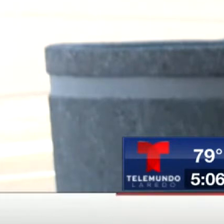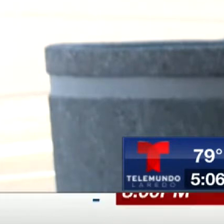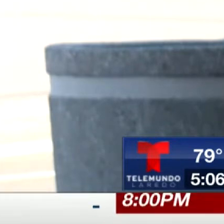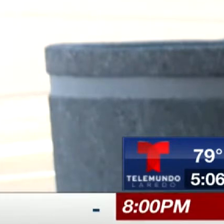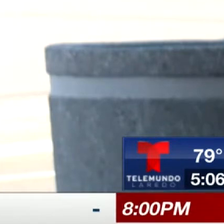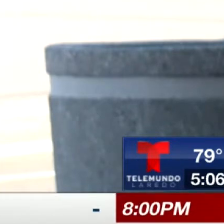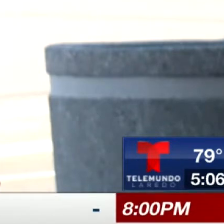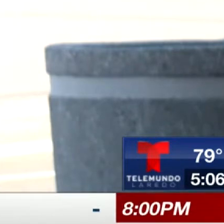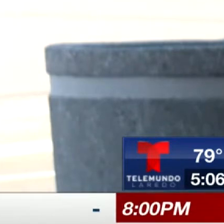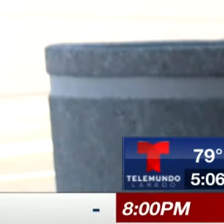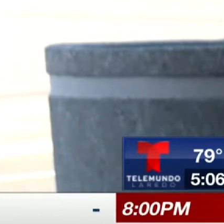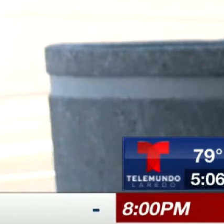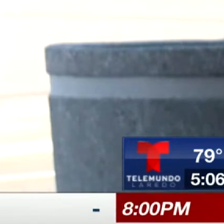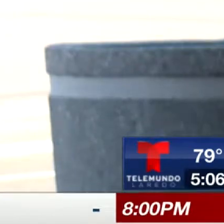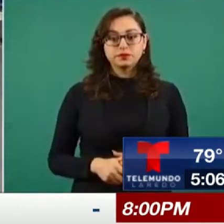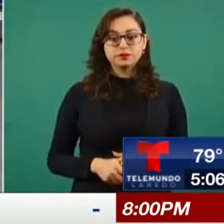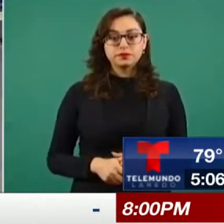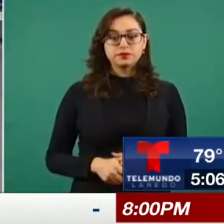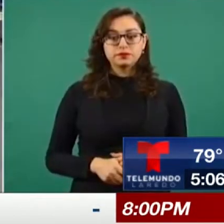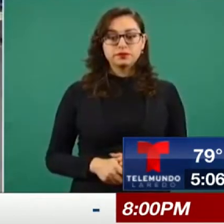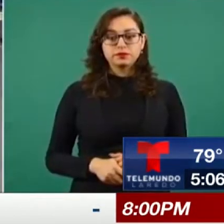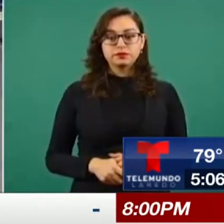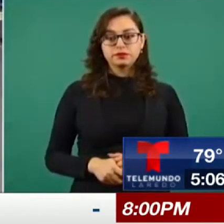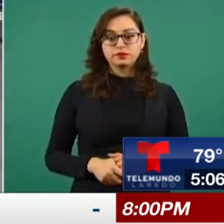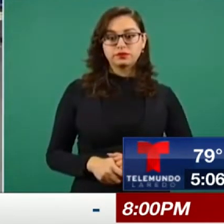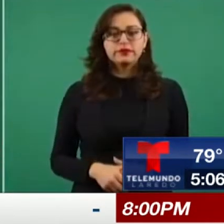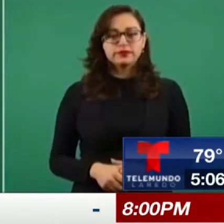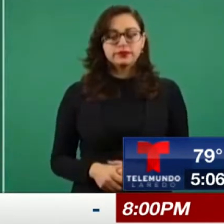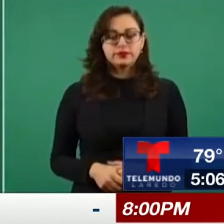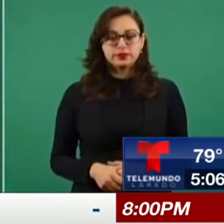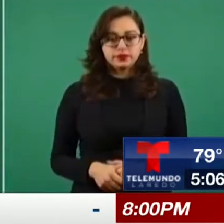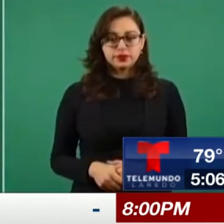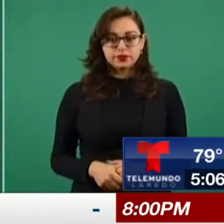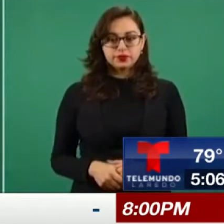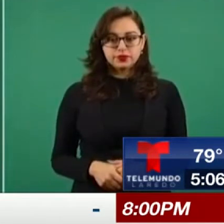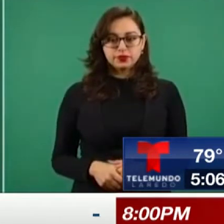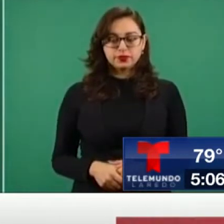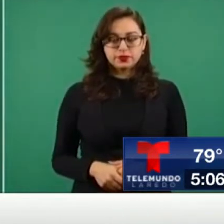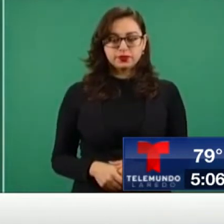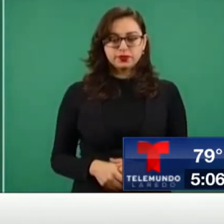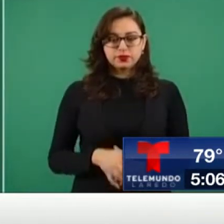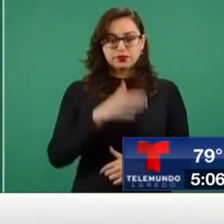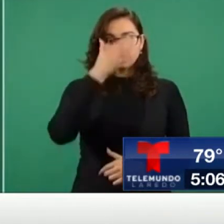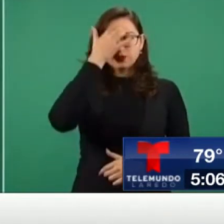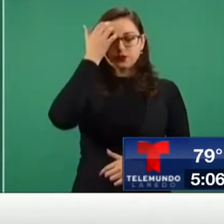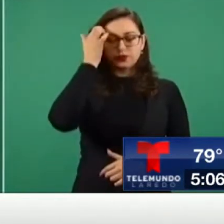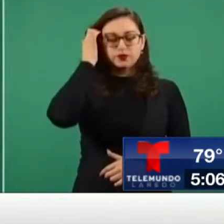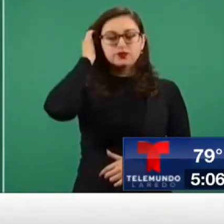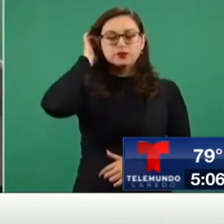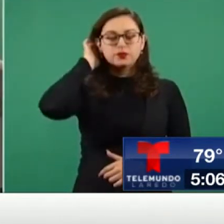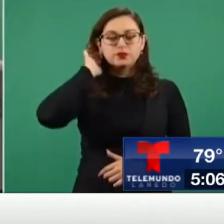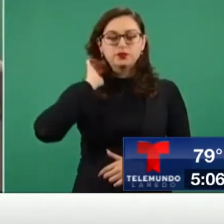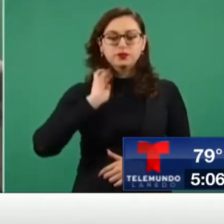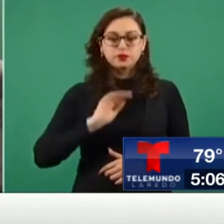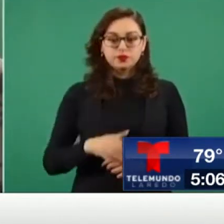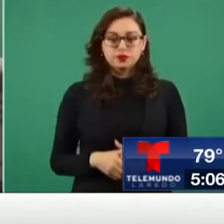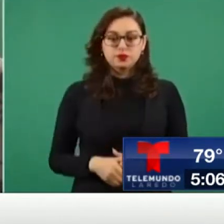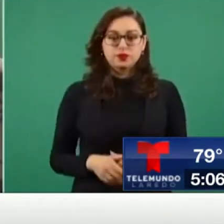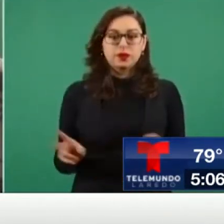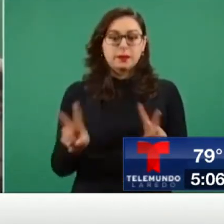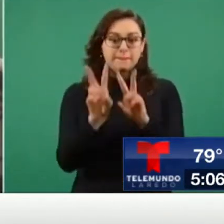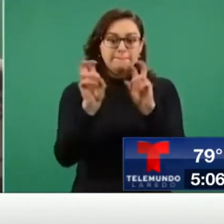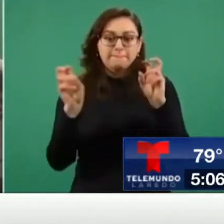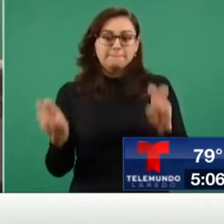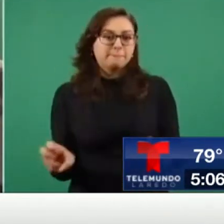el área que fue habilitada como su vivienda. Esta mañana la secretaria de Gobernación, Olga Sánchez Cordero, encabezó la tradicional